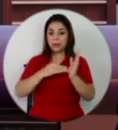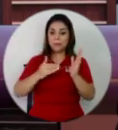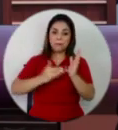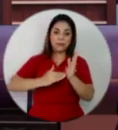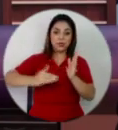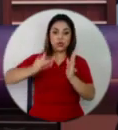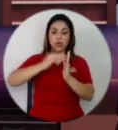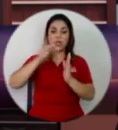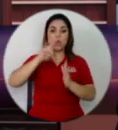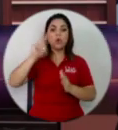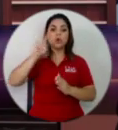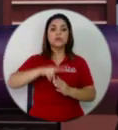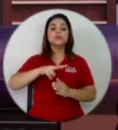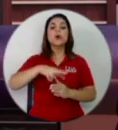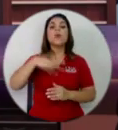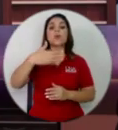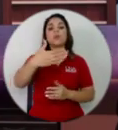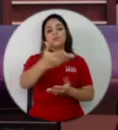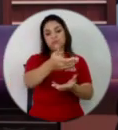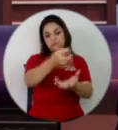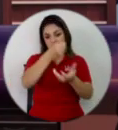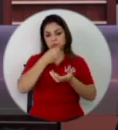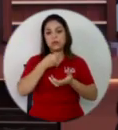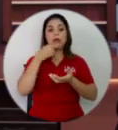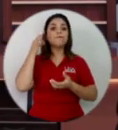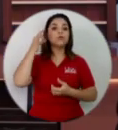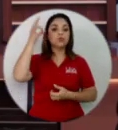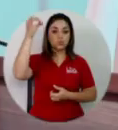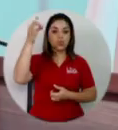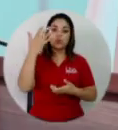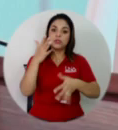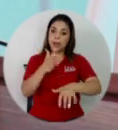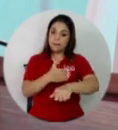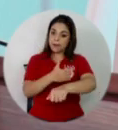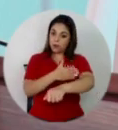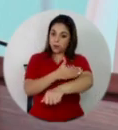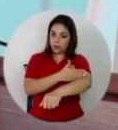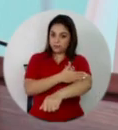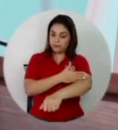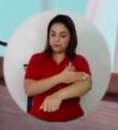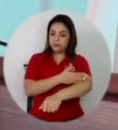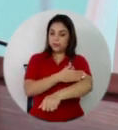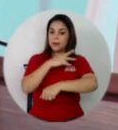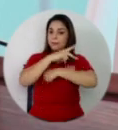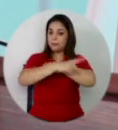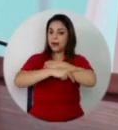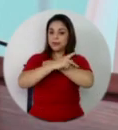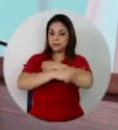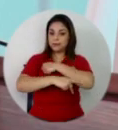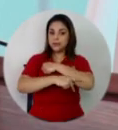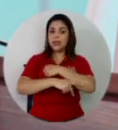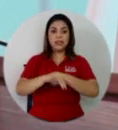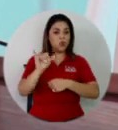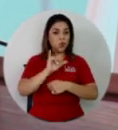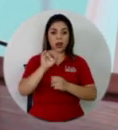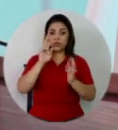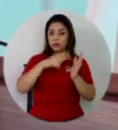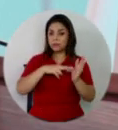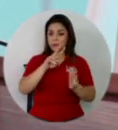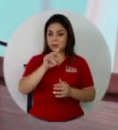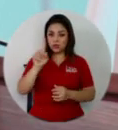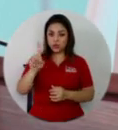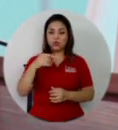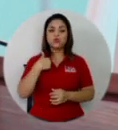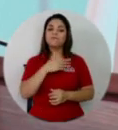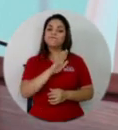colones para recibirlos en el futuro, cuando mejorara la condición del país. En el 2021, de igual forma, acordamos